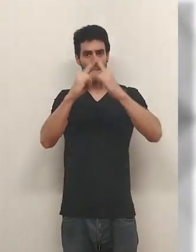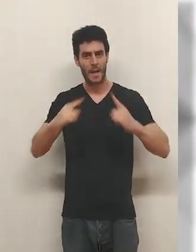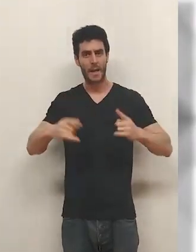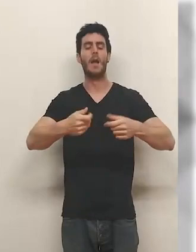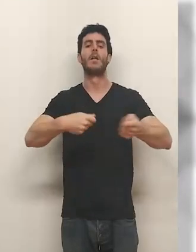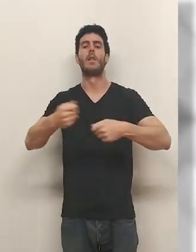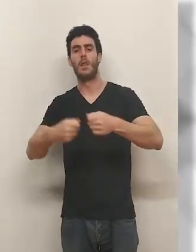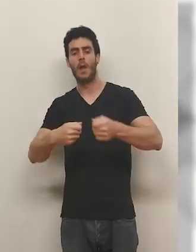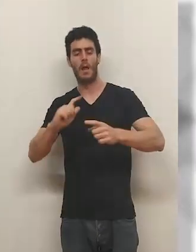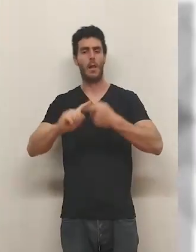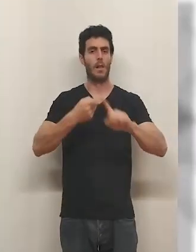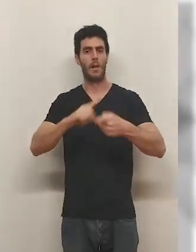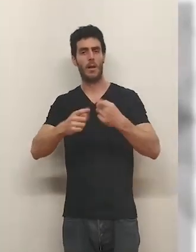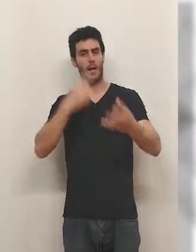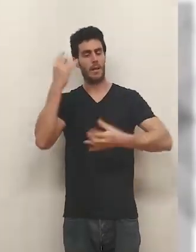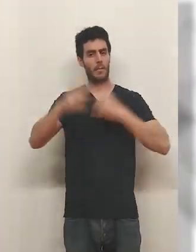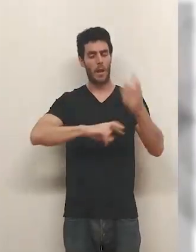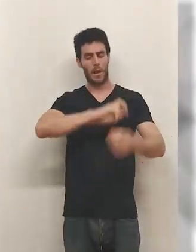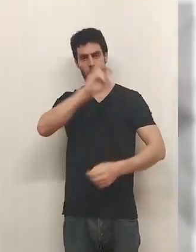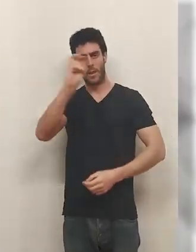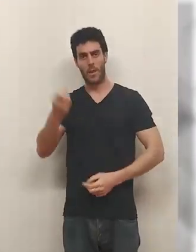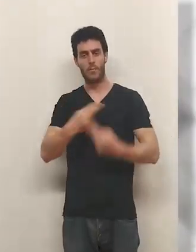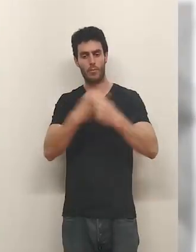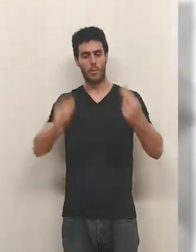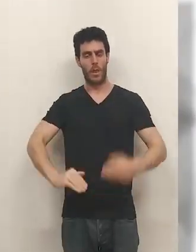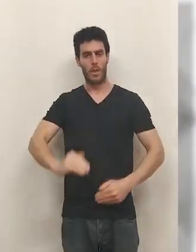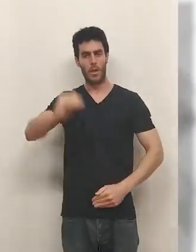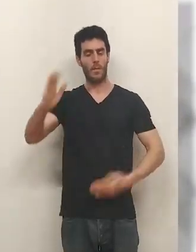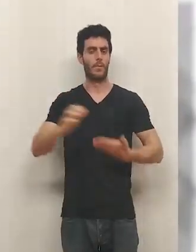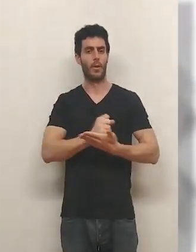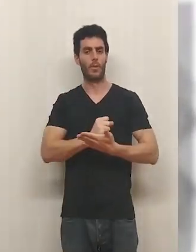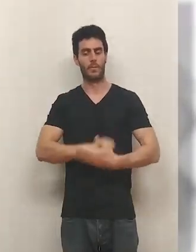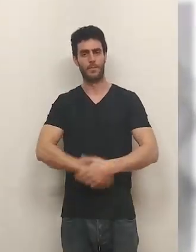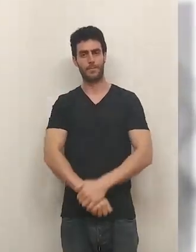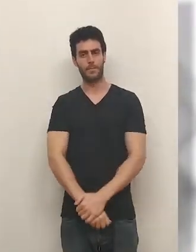campamentos, batallas, cientos de actividades para todos los públicos y edades.